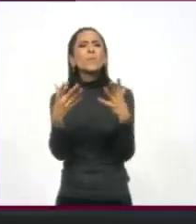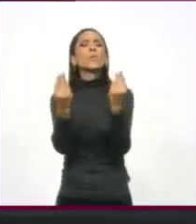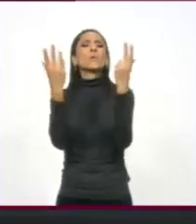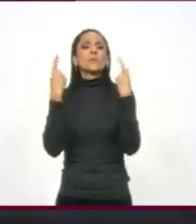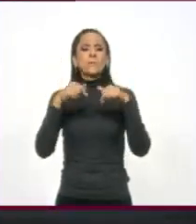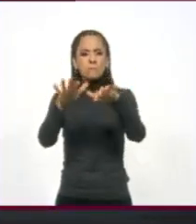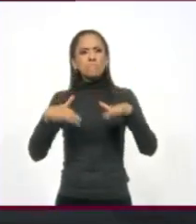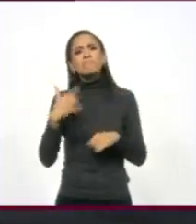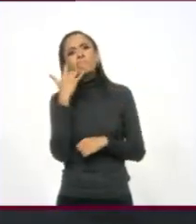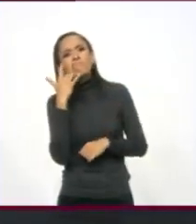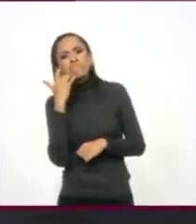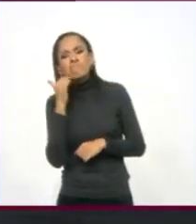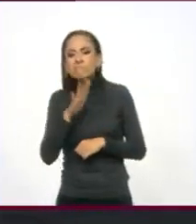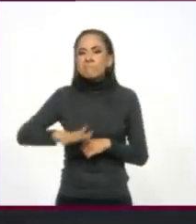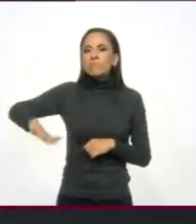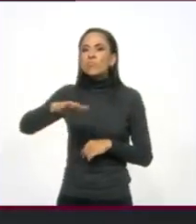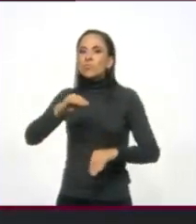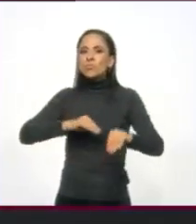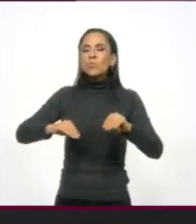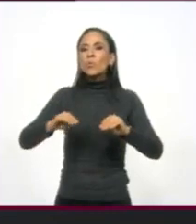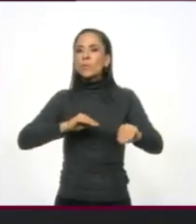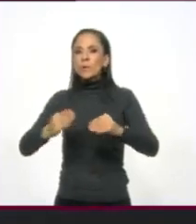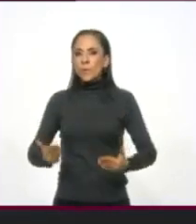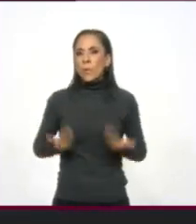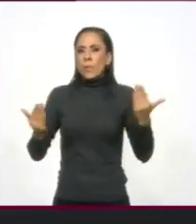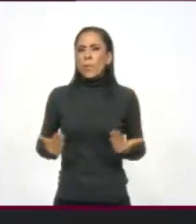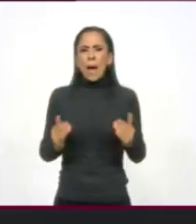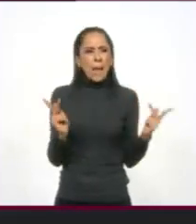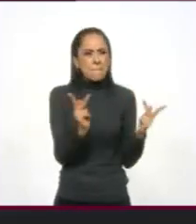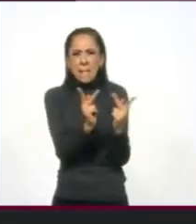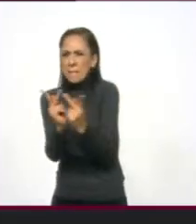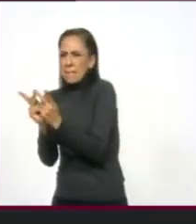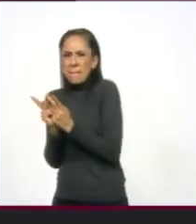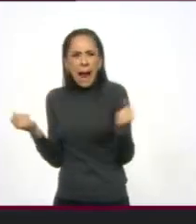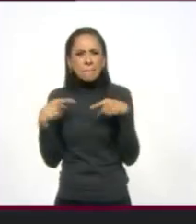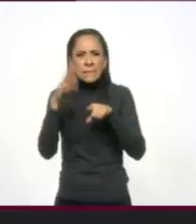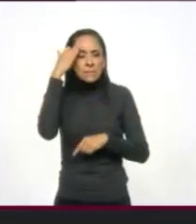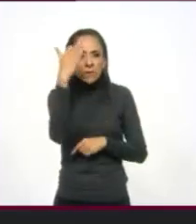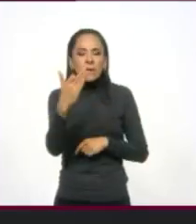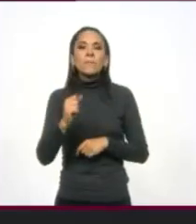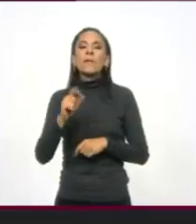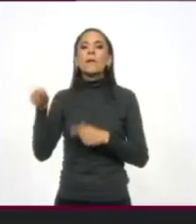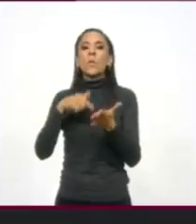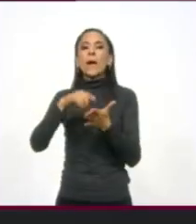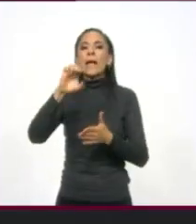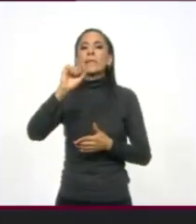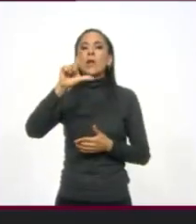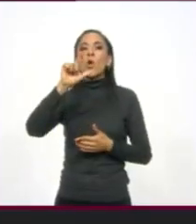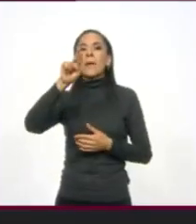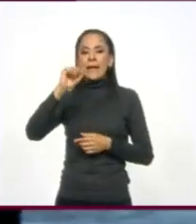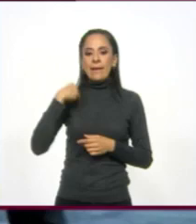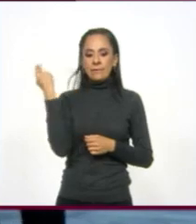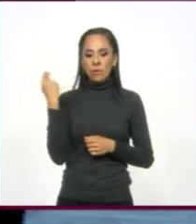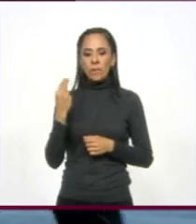la creatividad coreográfica para la invención de movimientos sincrónicos entre los cuerpos del Ballet Nacional de Eslovenia al interpretar